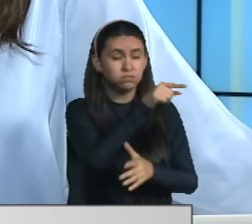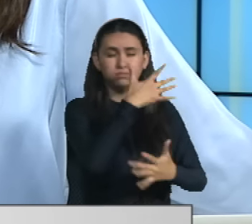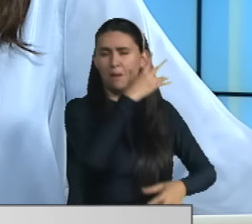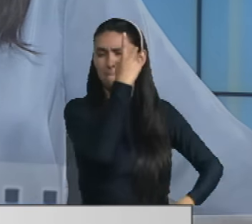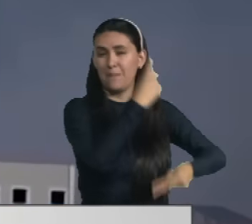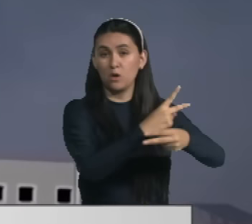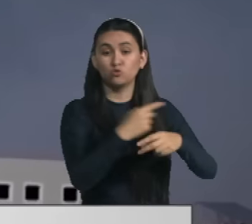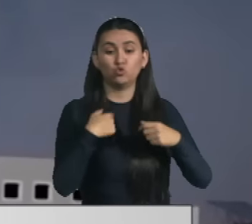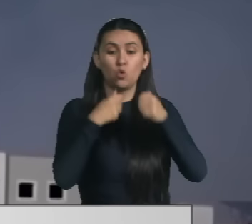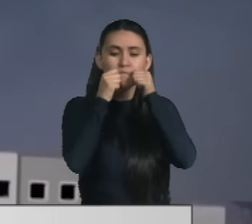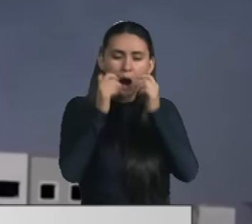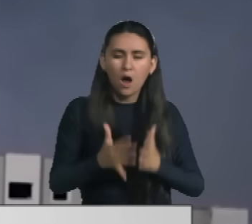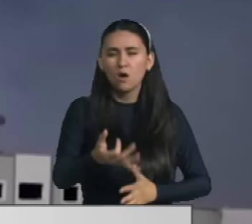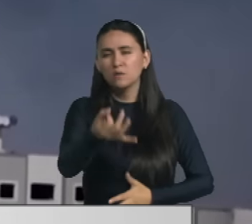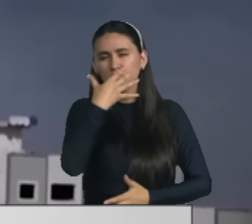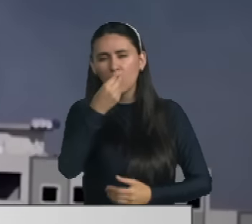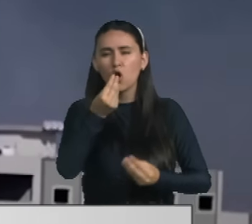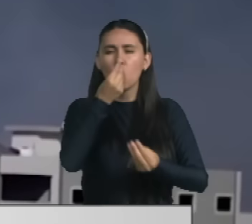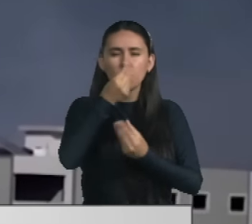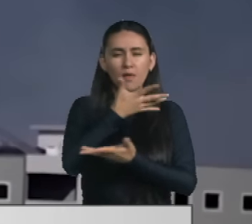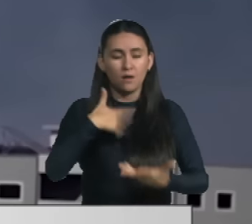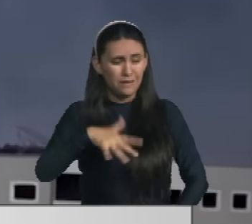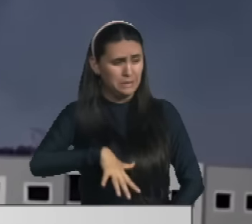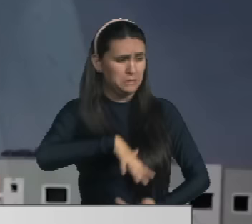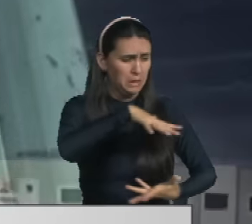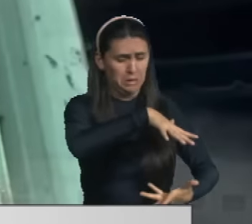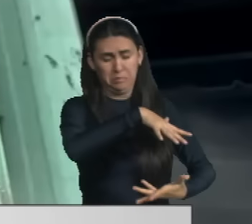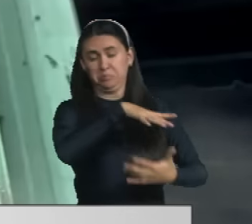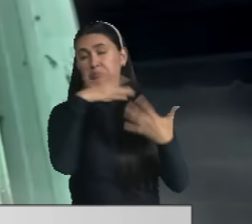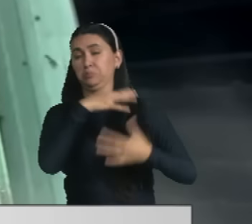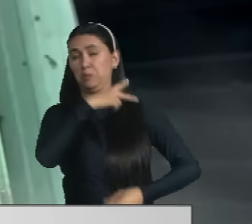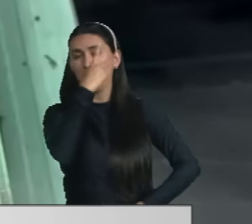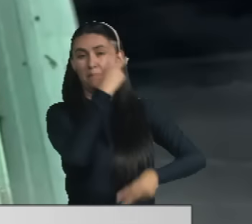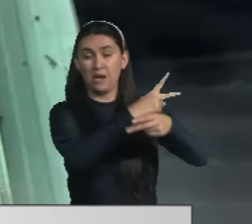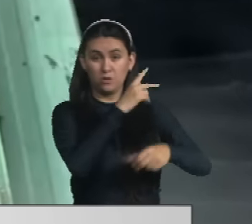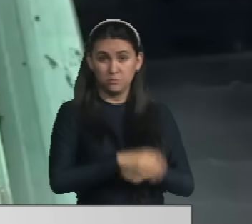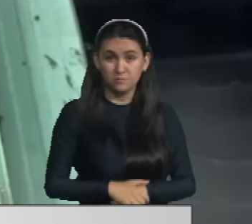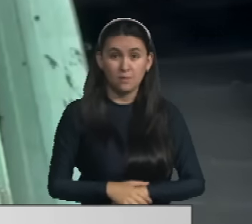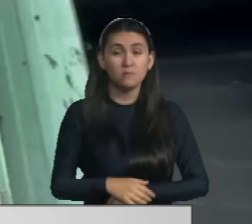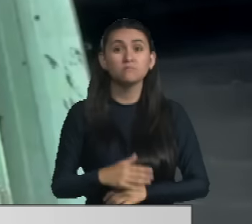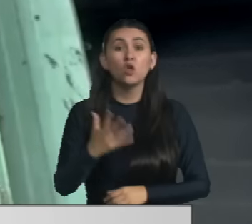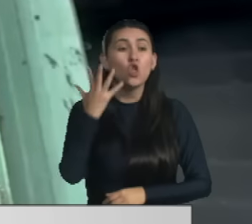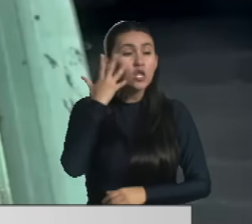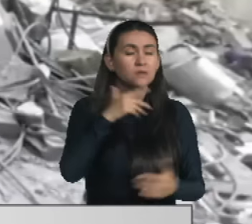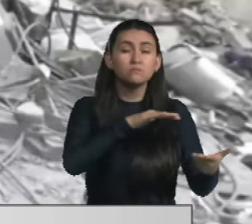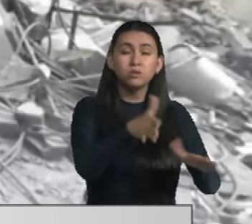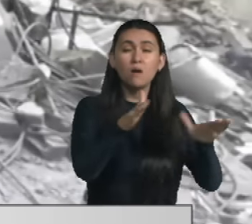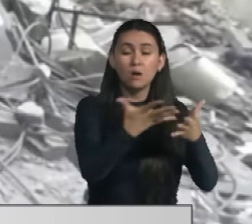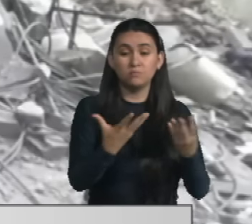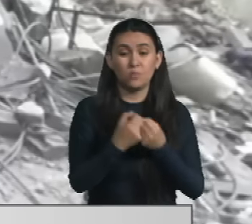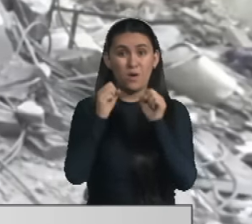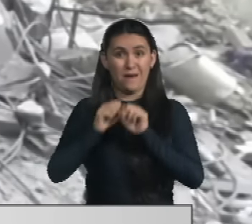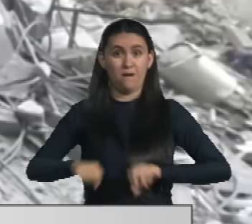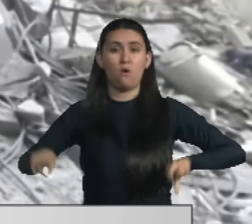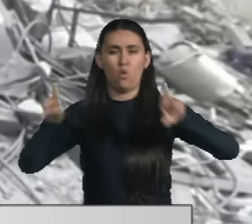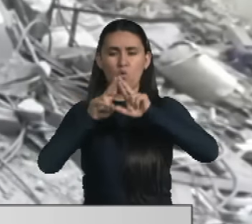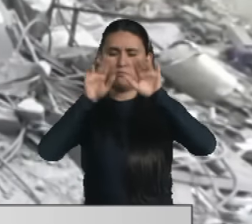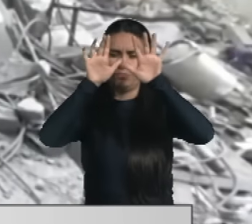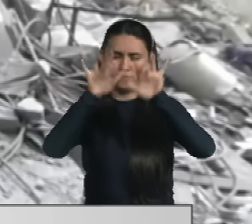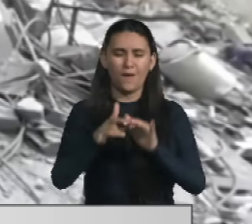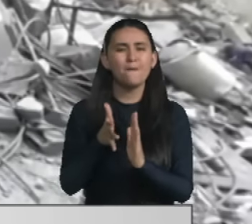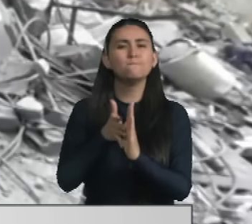humanitaria. Tras más de 8 meses de guerra en Gaza, donde el asedio cada día aumenta, las Naciones Unidas, mediante un